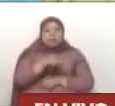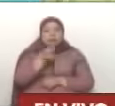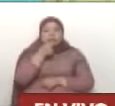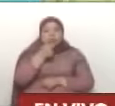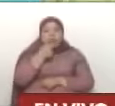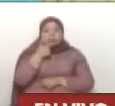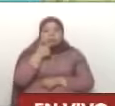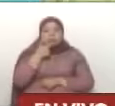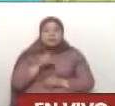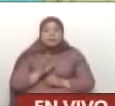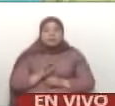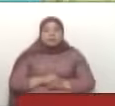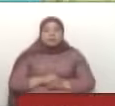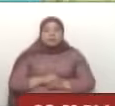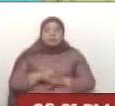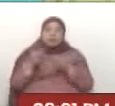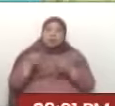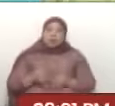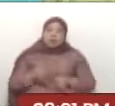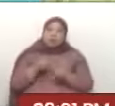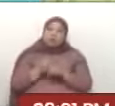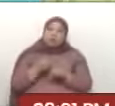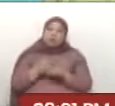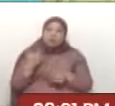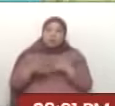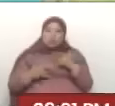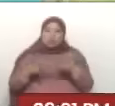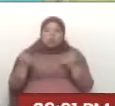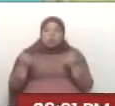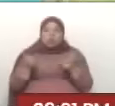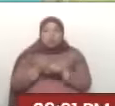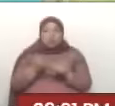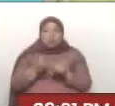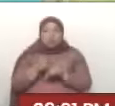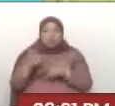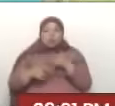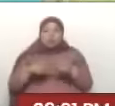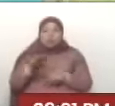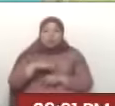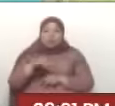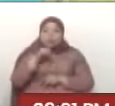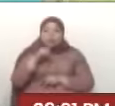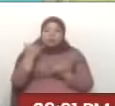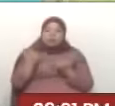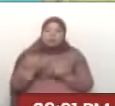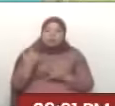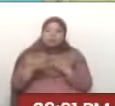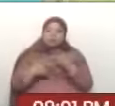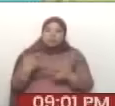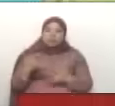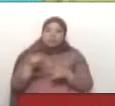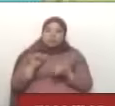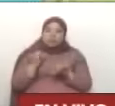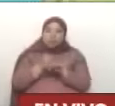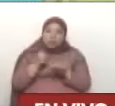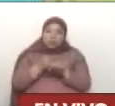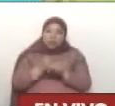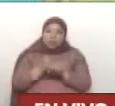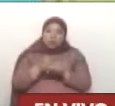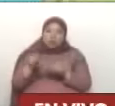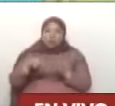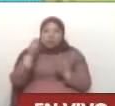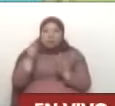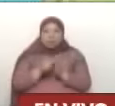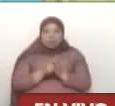extraordinarios para la restauración y rehabilitación